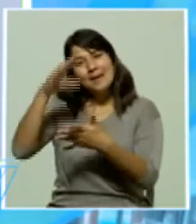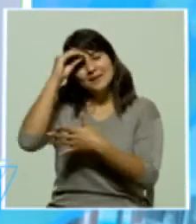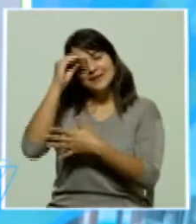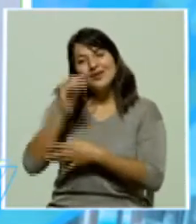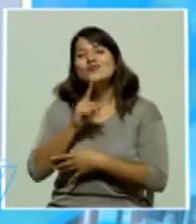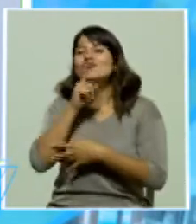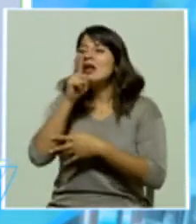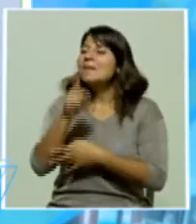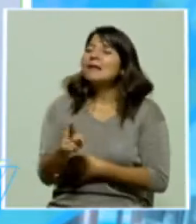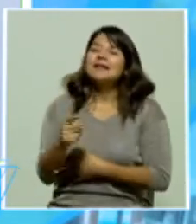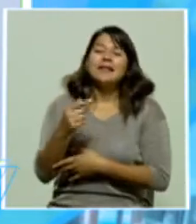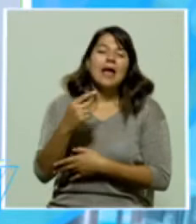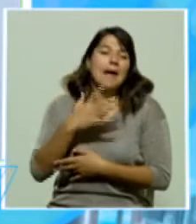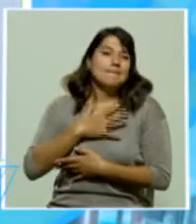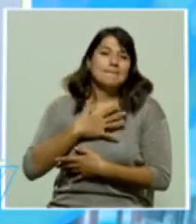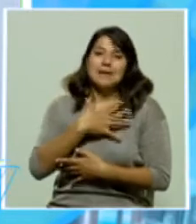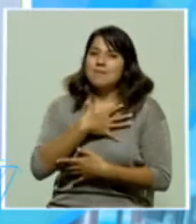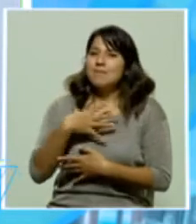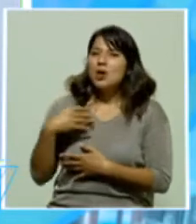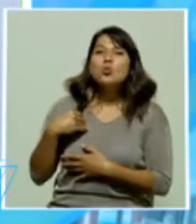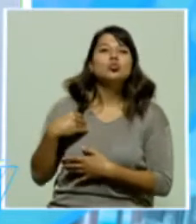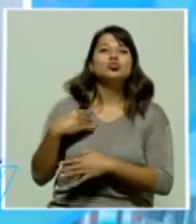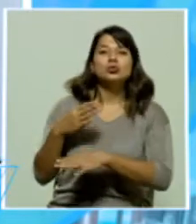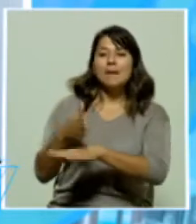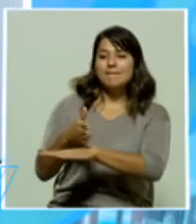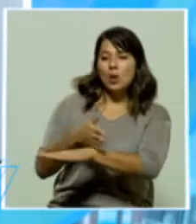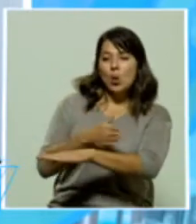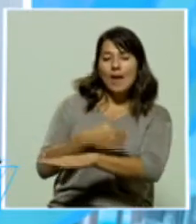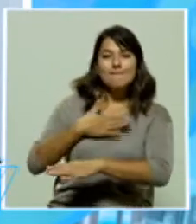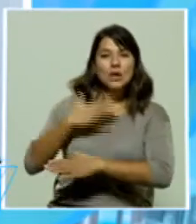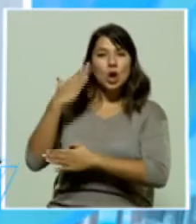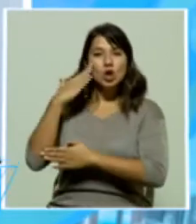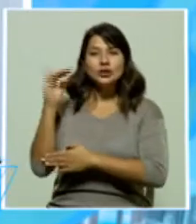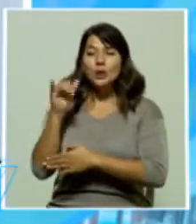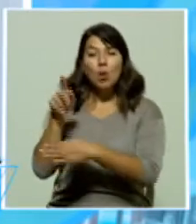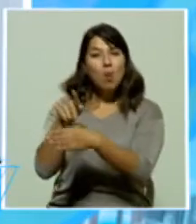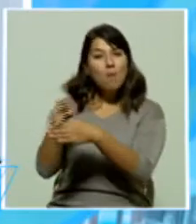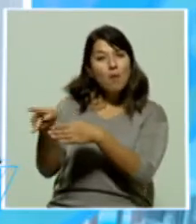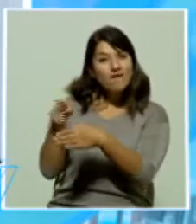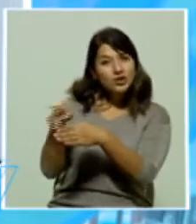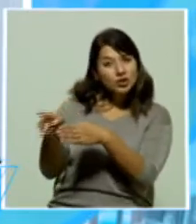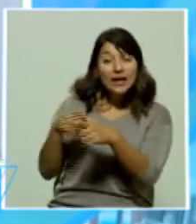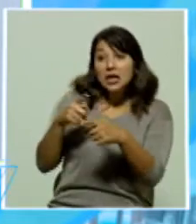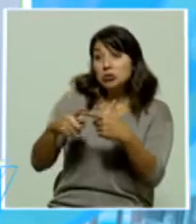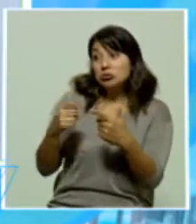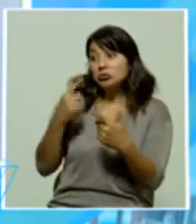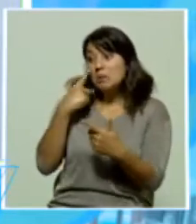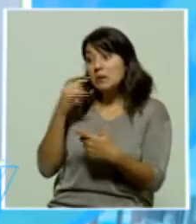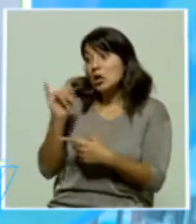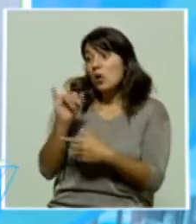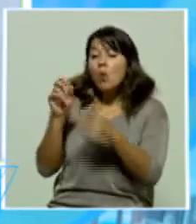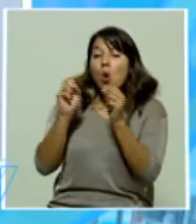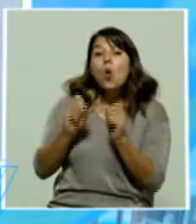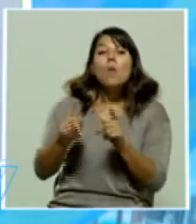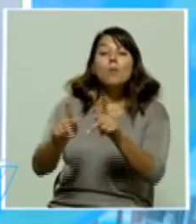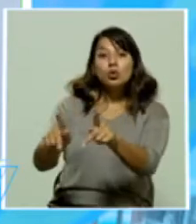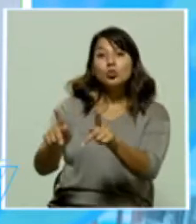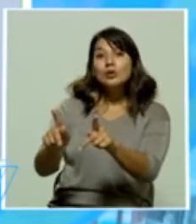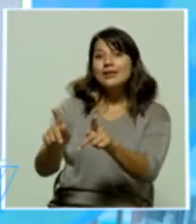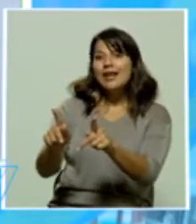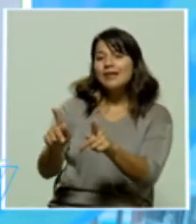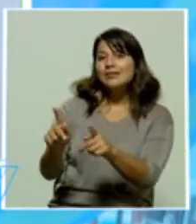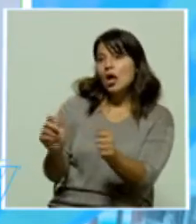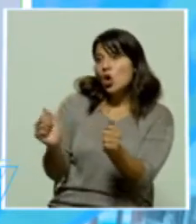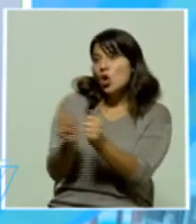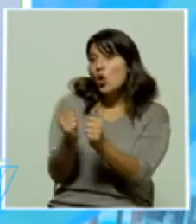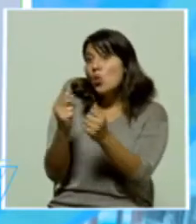muchísimo la actualización profesional de las personas, y entonces esta era una oportunidad para de primera mano, en un proyecto muy grande, pero además